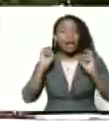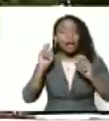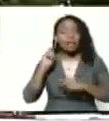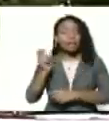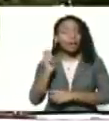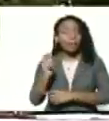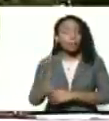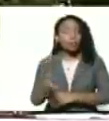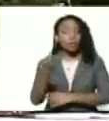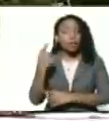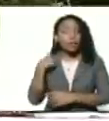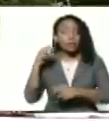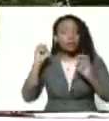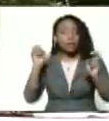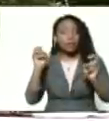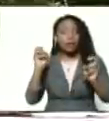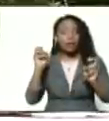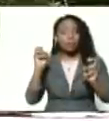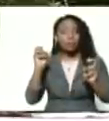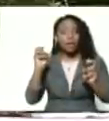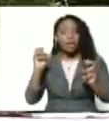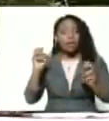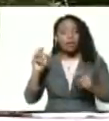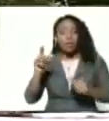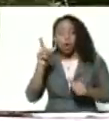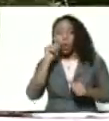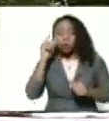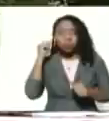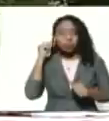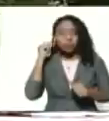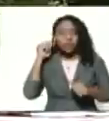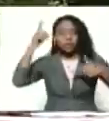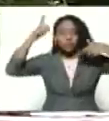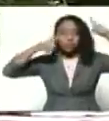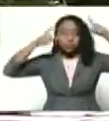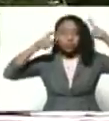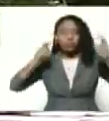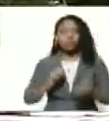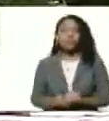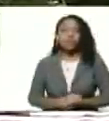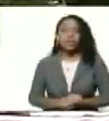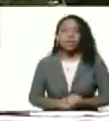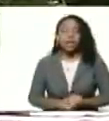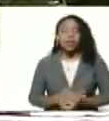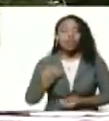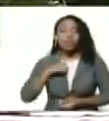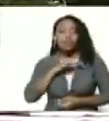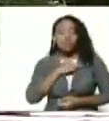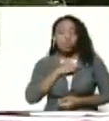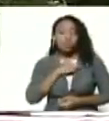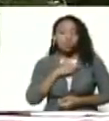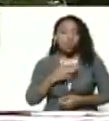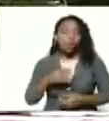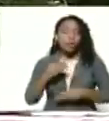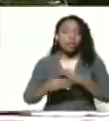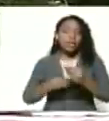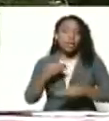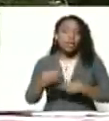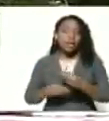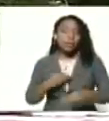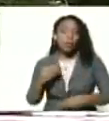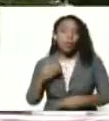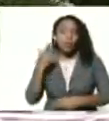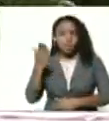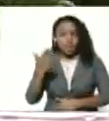otro tema tiene que ver con el tema del feminismo y el chavismo. Nosotros tuvimos, usted y